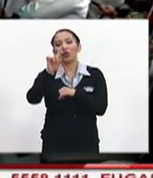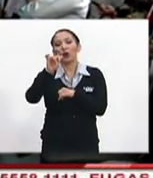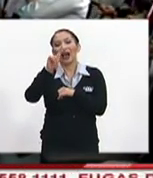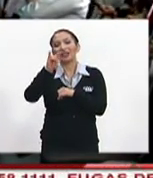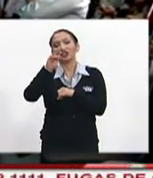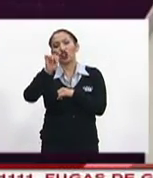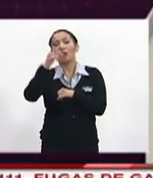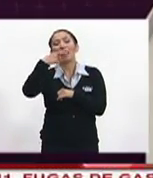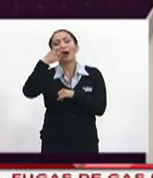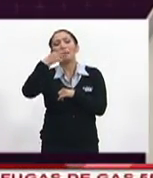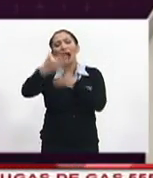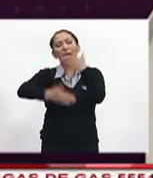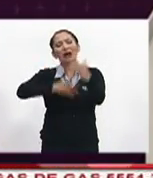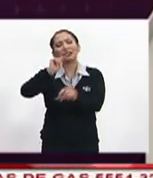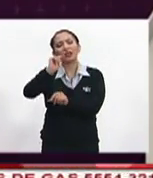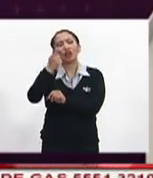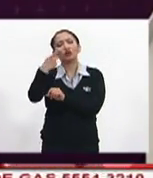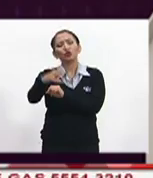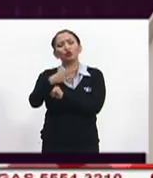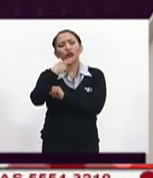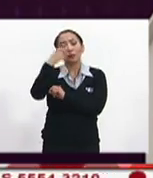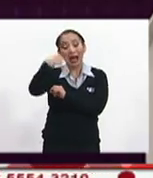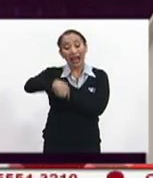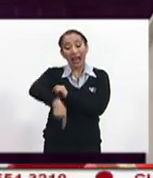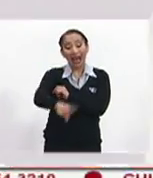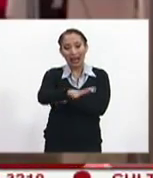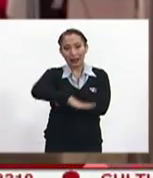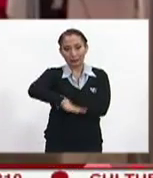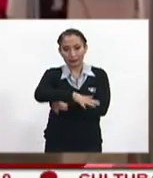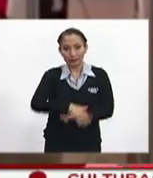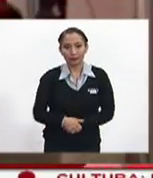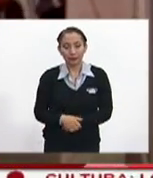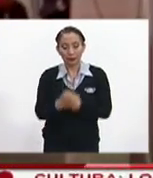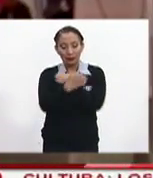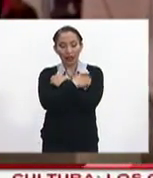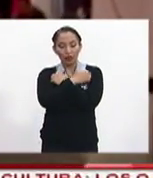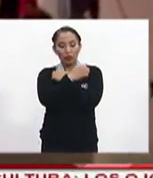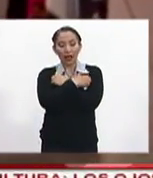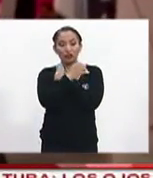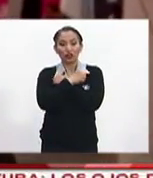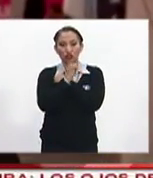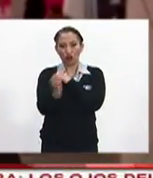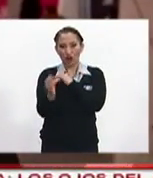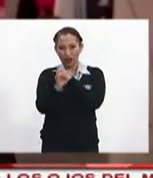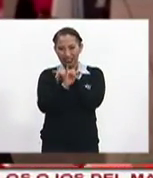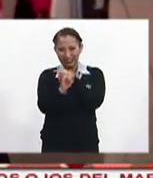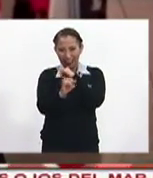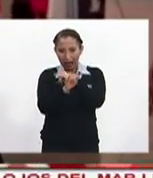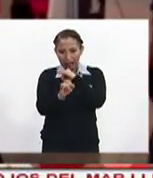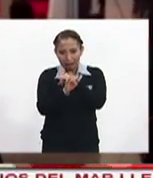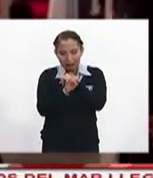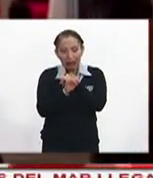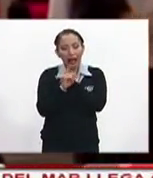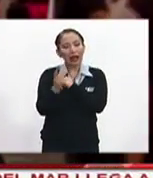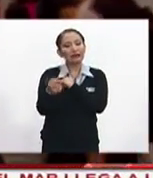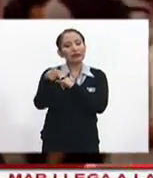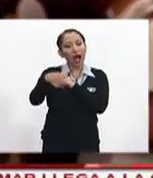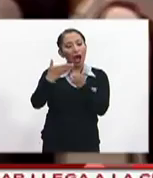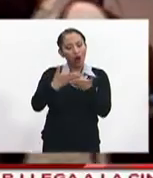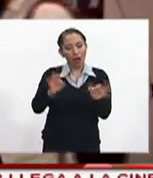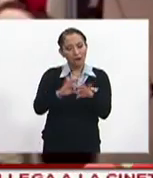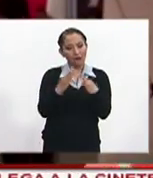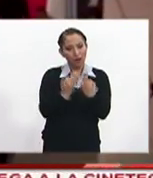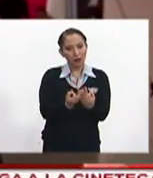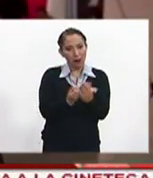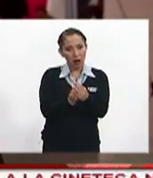hablar sobre los avances tecnológicos y su uso para este sector. Educación virtual es el modelo que se está usando ahora,